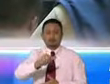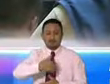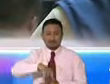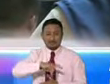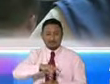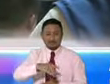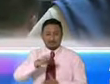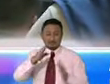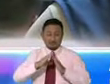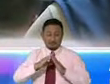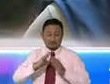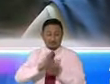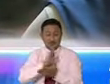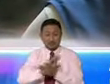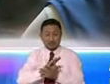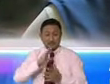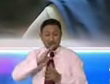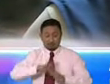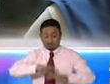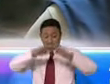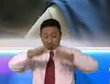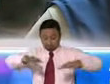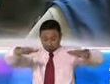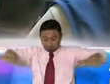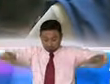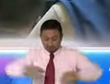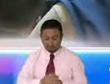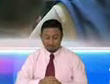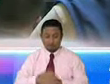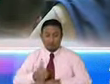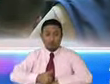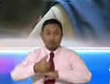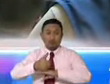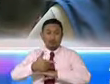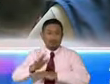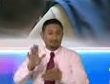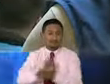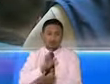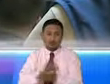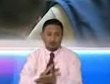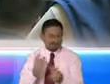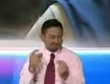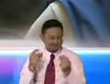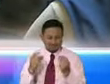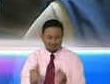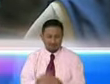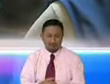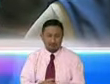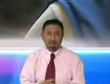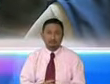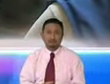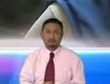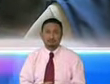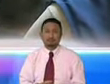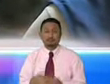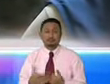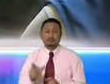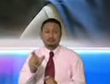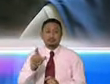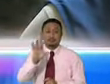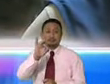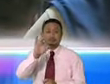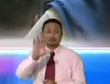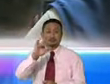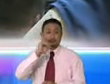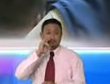a una escuela. Las autoridades de ese centro educativo, de manera inmediata y responsable, lograron evacuar a